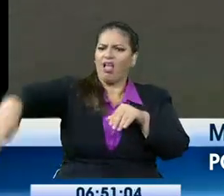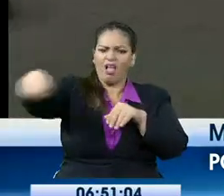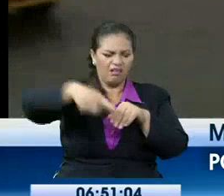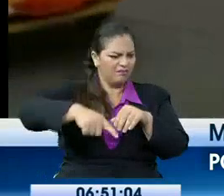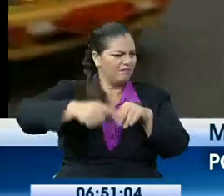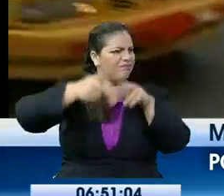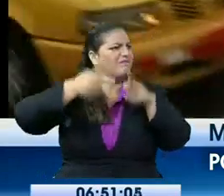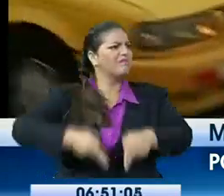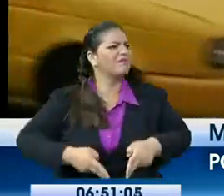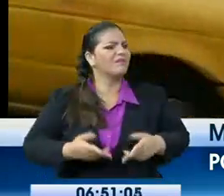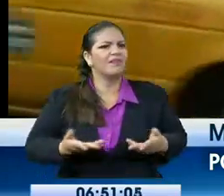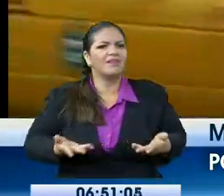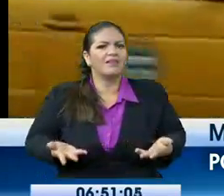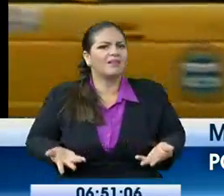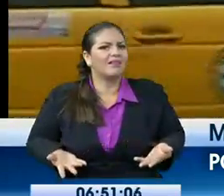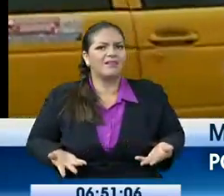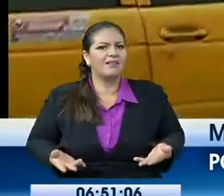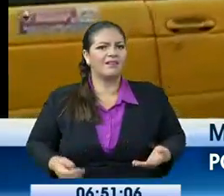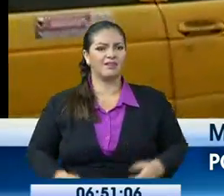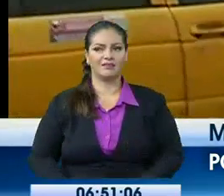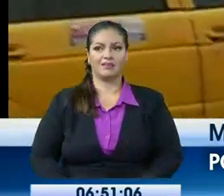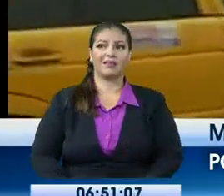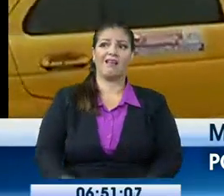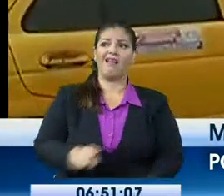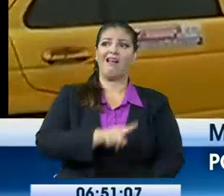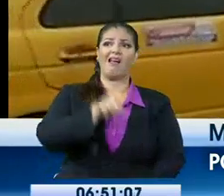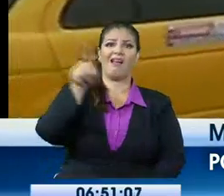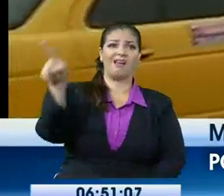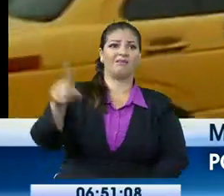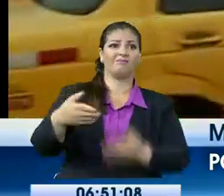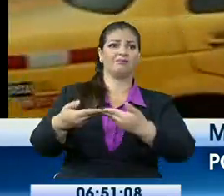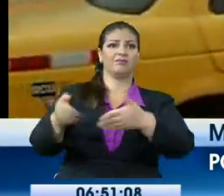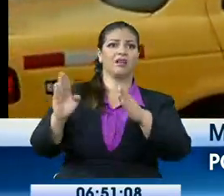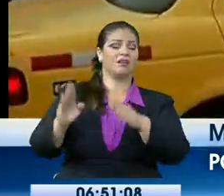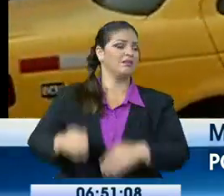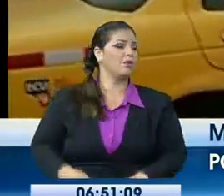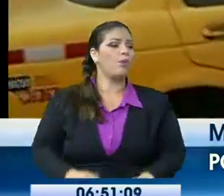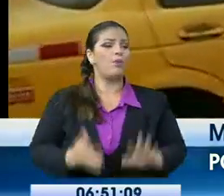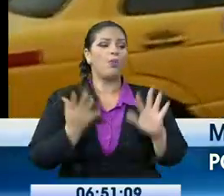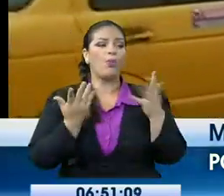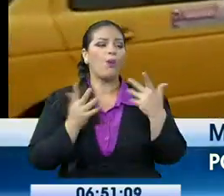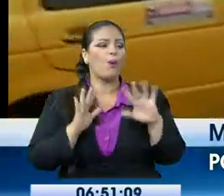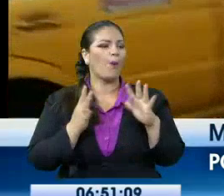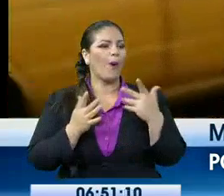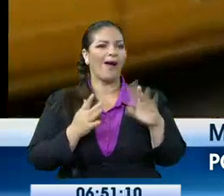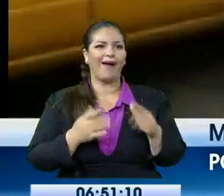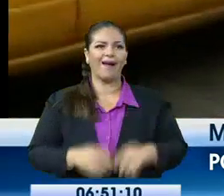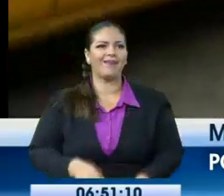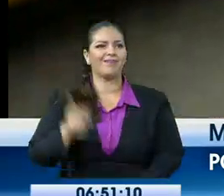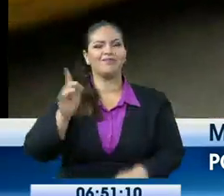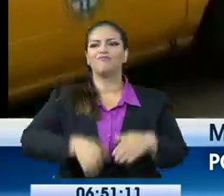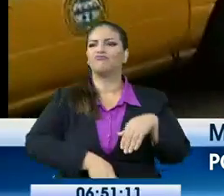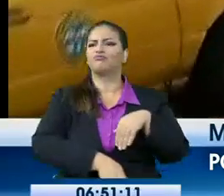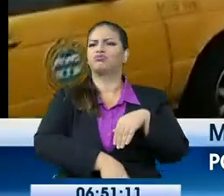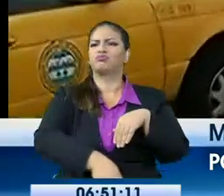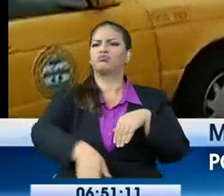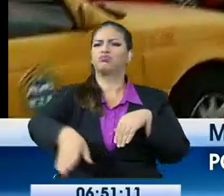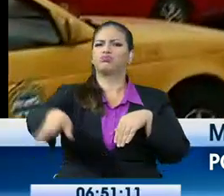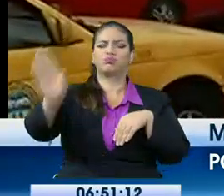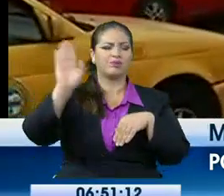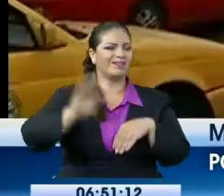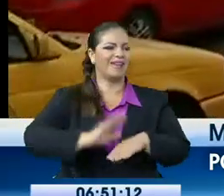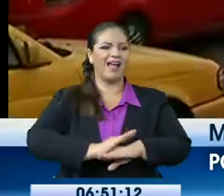O sea, del otro lado no hay una abertura en el parterre central. No hay, porque eso es como avenida todo ese sector.